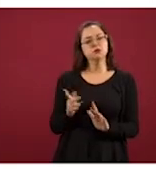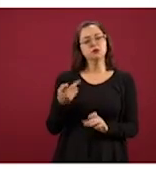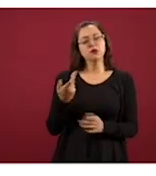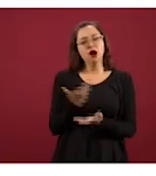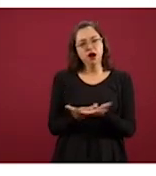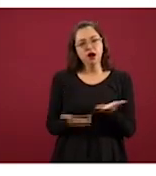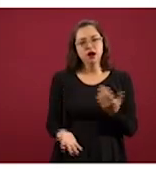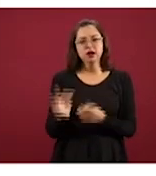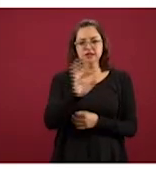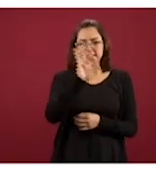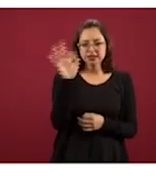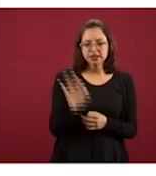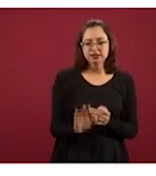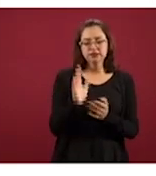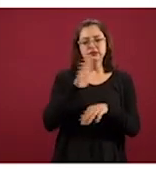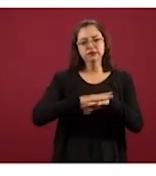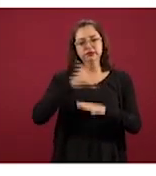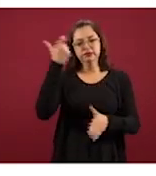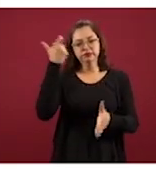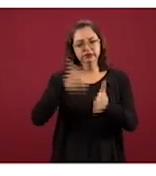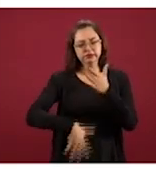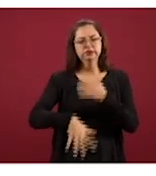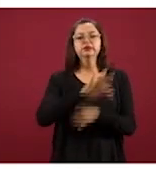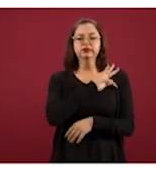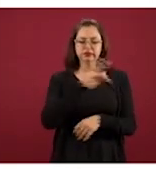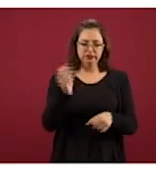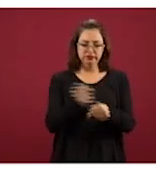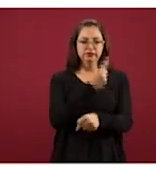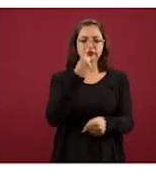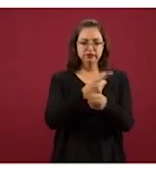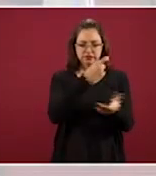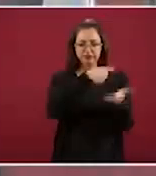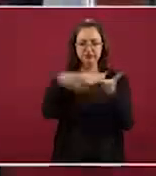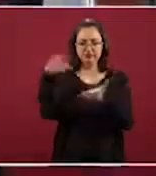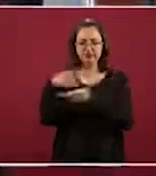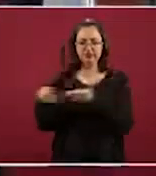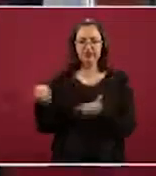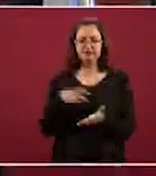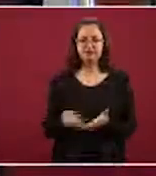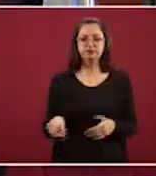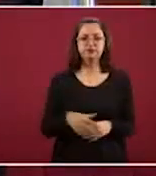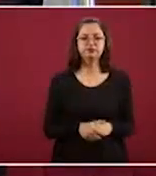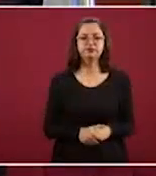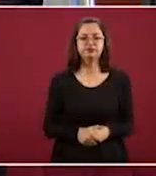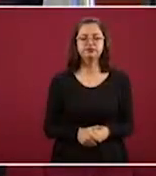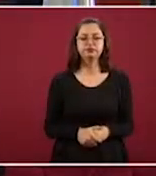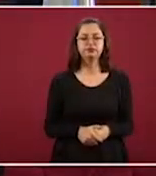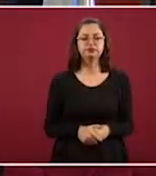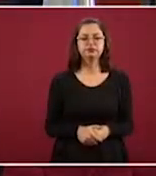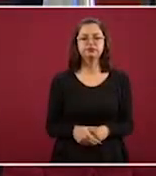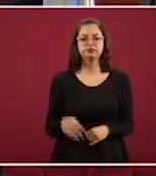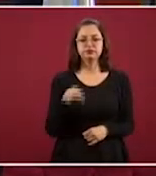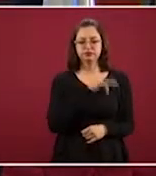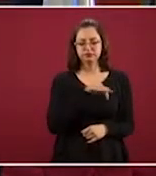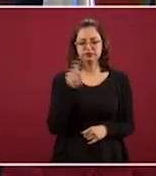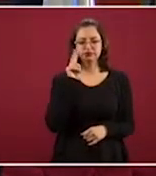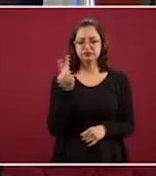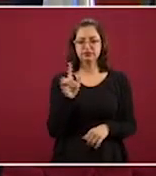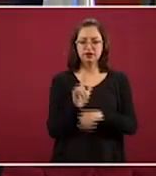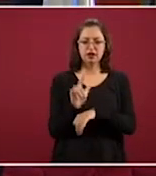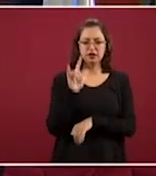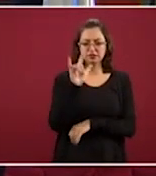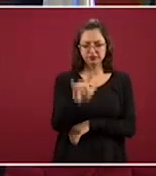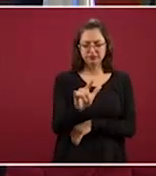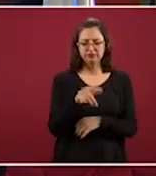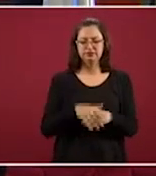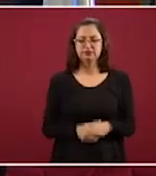descuento, tienen un precio menor y representan una buena oportunidad para la ciudadanía. Si fueran tan amables. Aquí presentamos la primera aeronave, ahí la